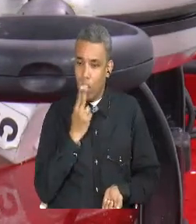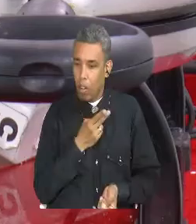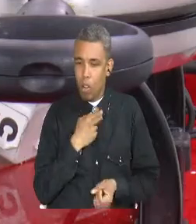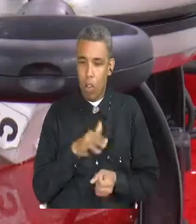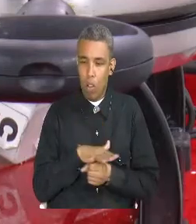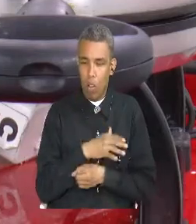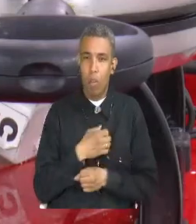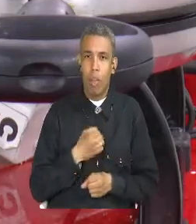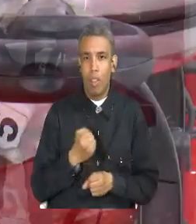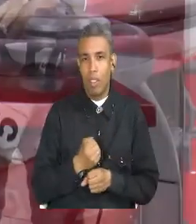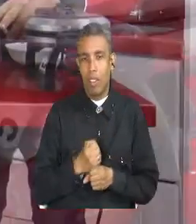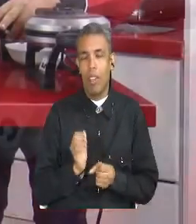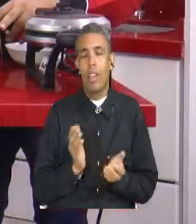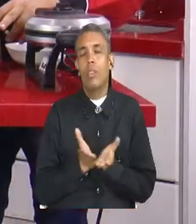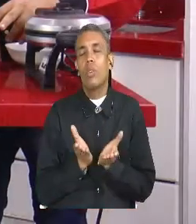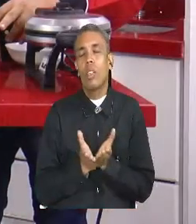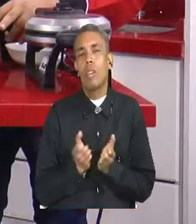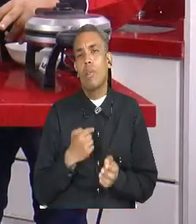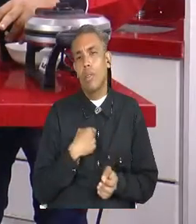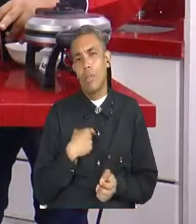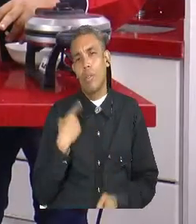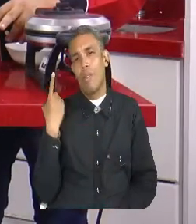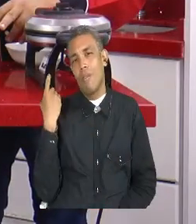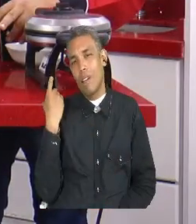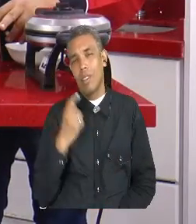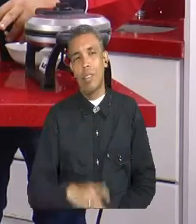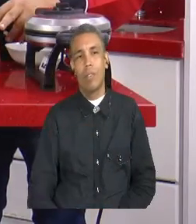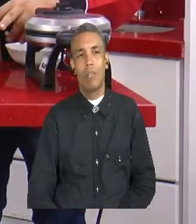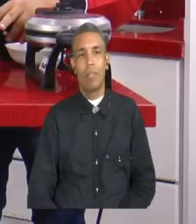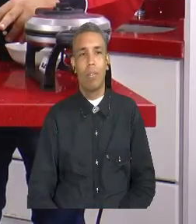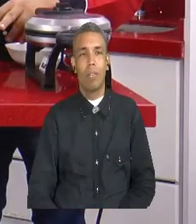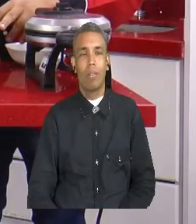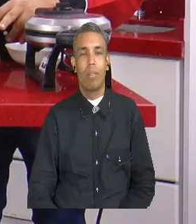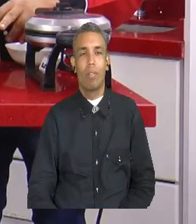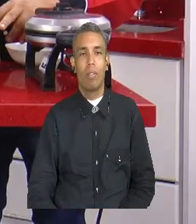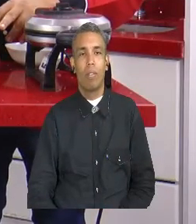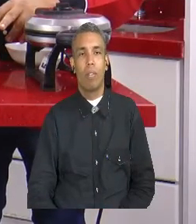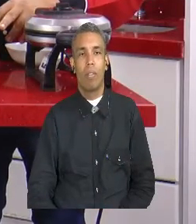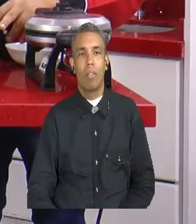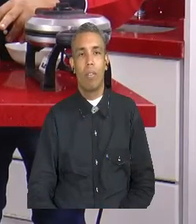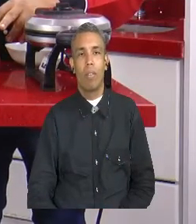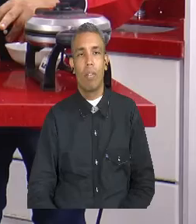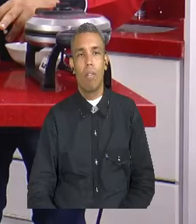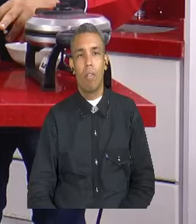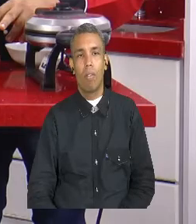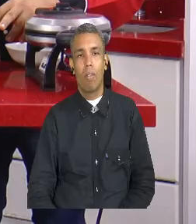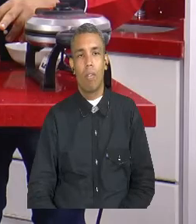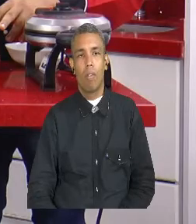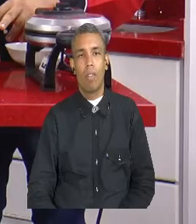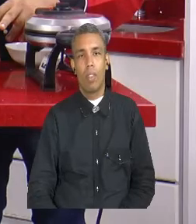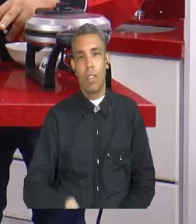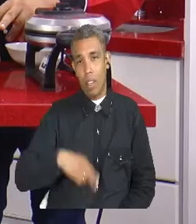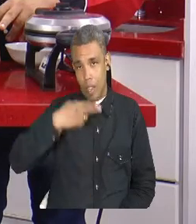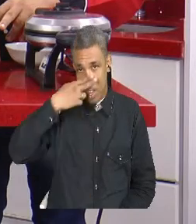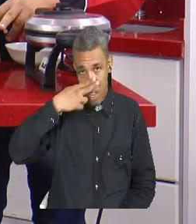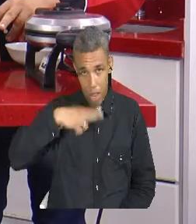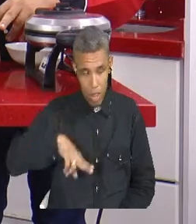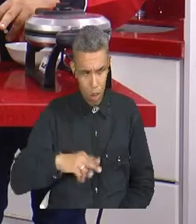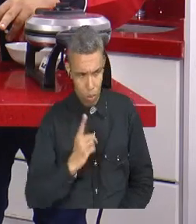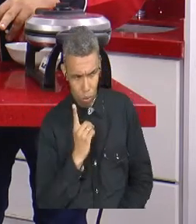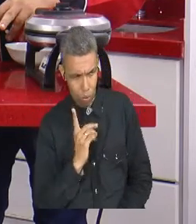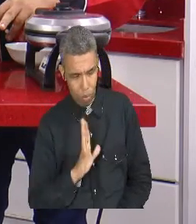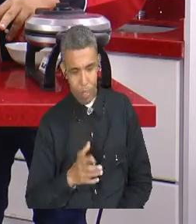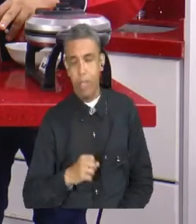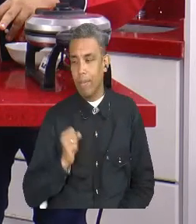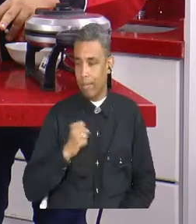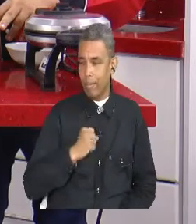ah, qué bien. Bueno, voy a echar otro. El sí, otro por cierto. Favor. Únicamente Valentina, ¿verdad? Sí, solo Valentina. Bueno, ¿y la